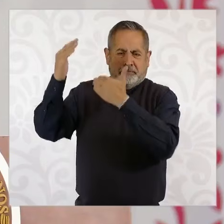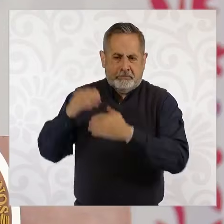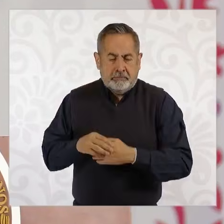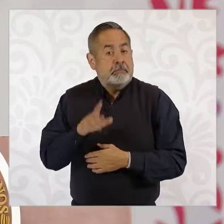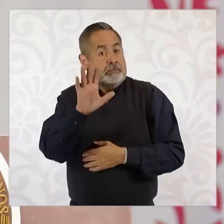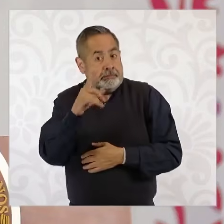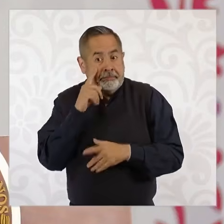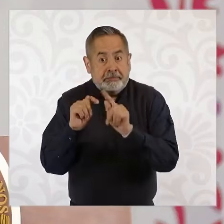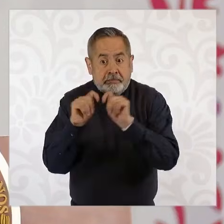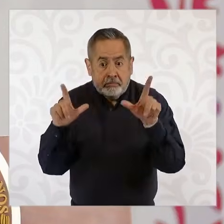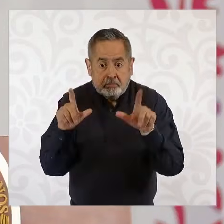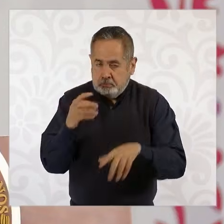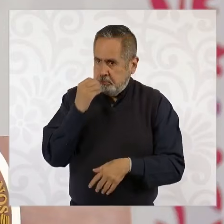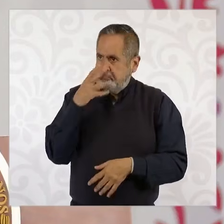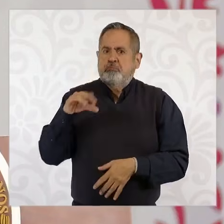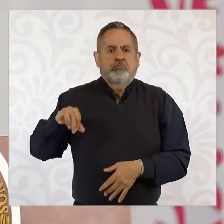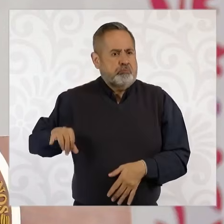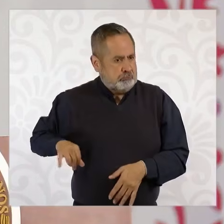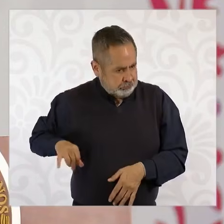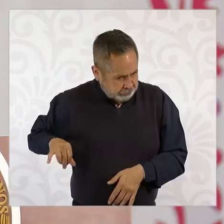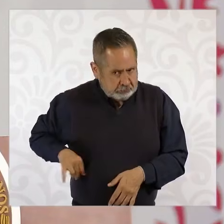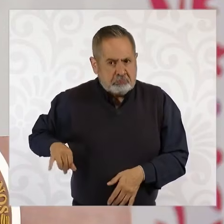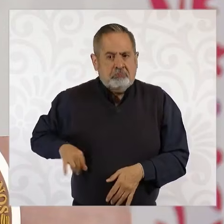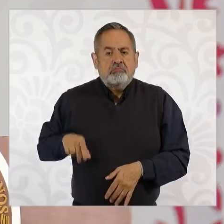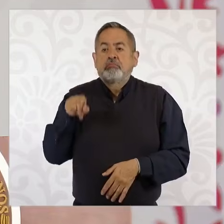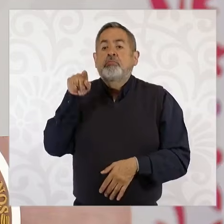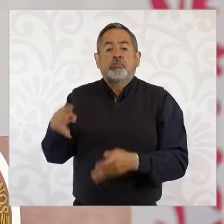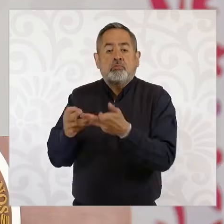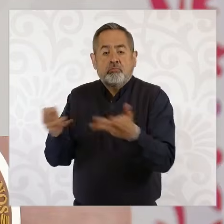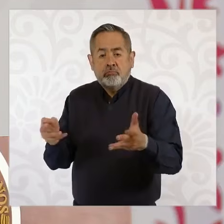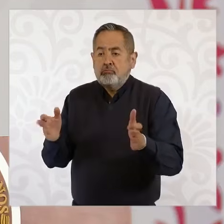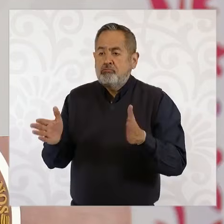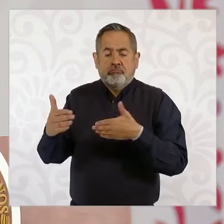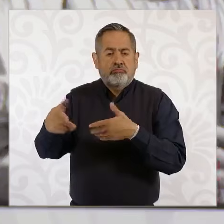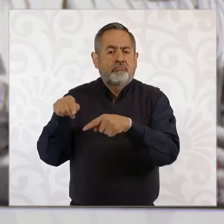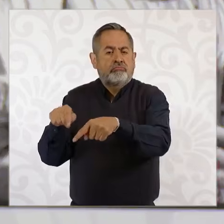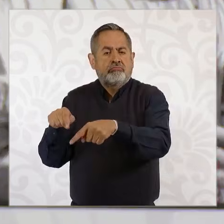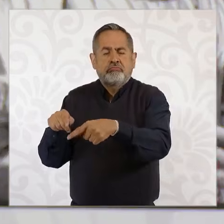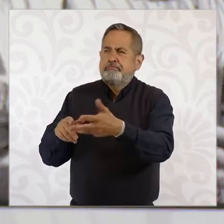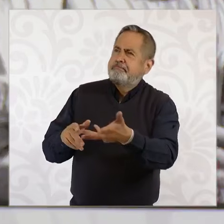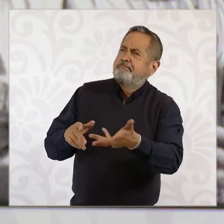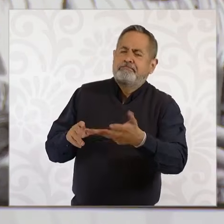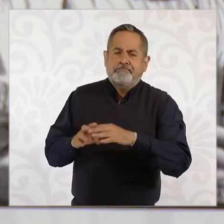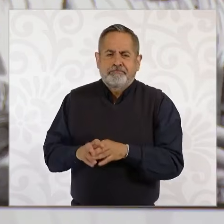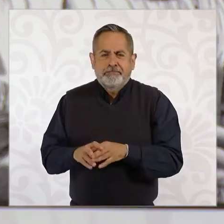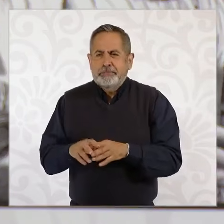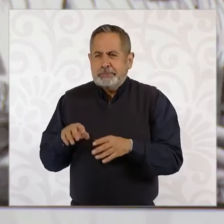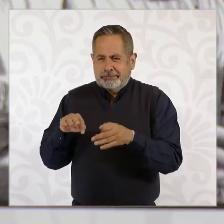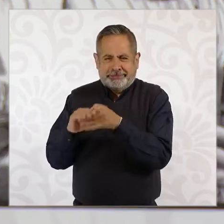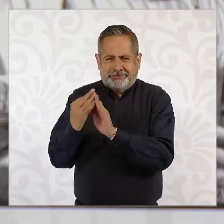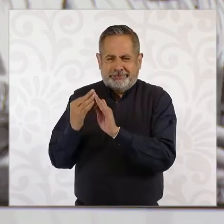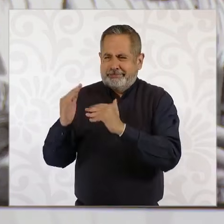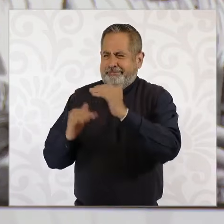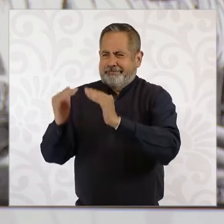desarrolló un modelo muy interesante. Normalmente es un predio pues que no tiene, podemos llamarle urbanización, pero a